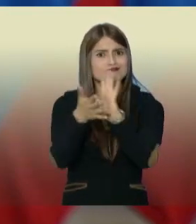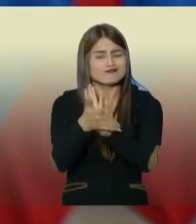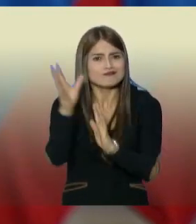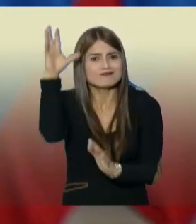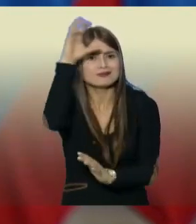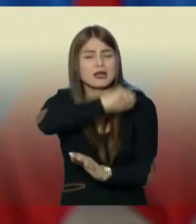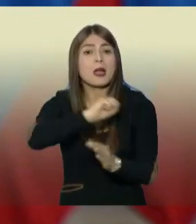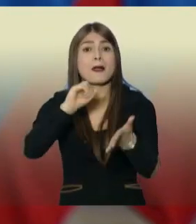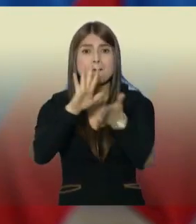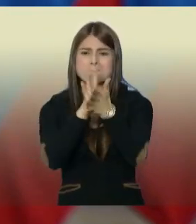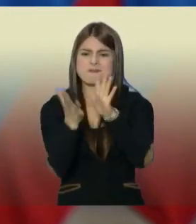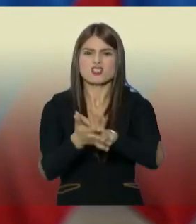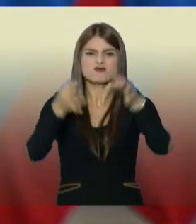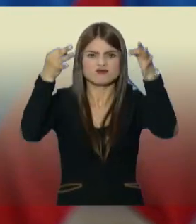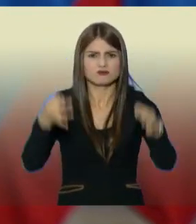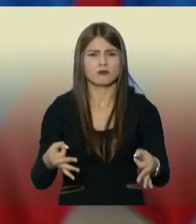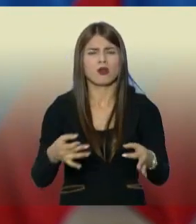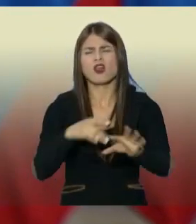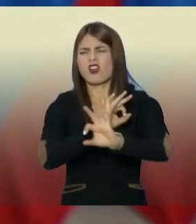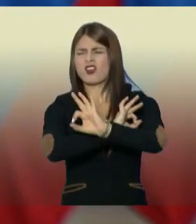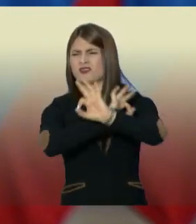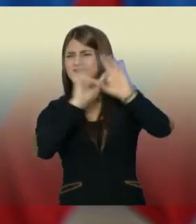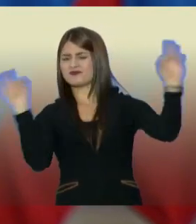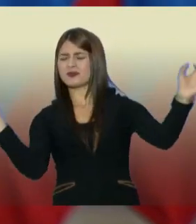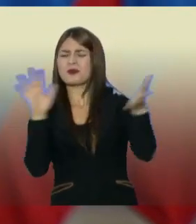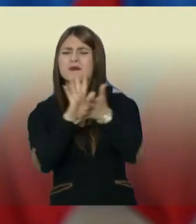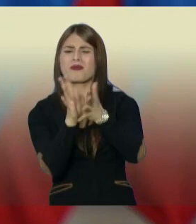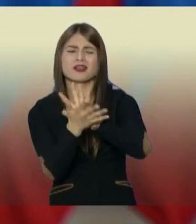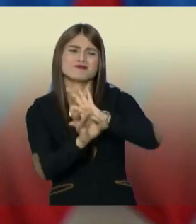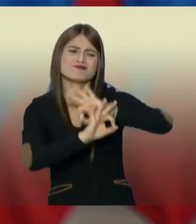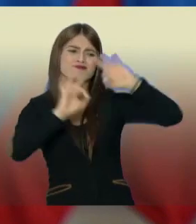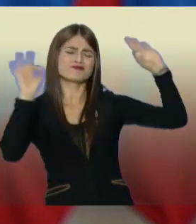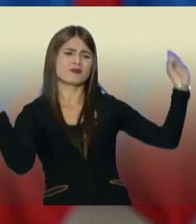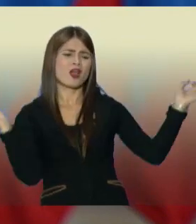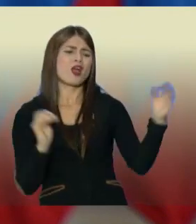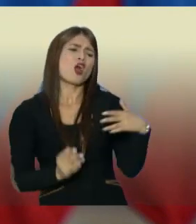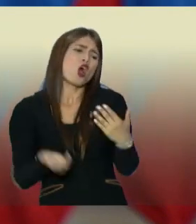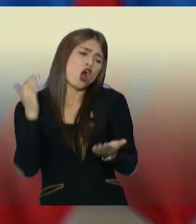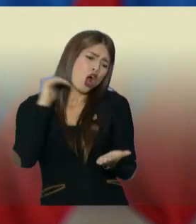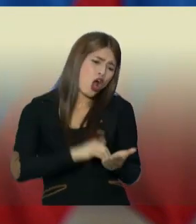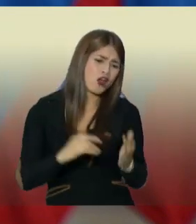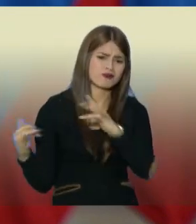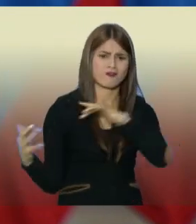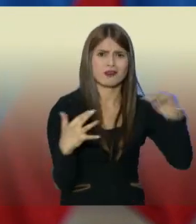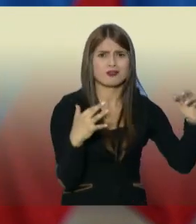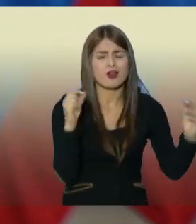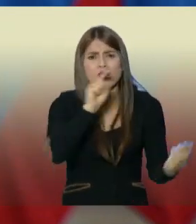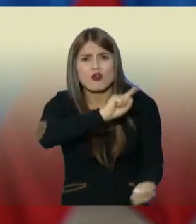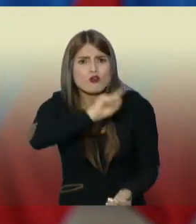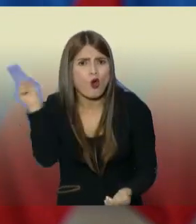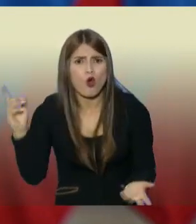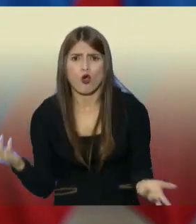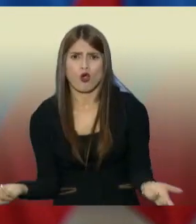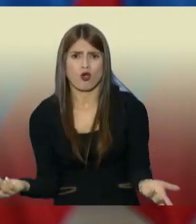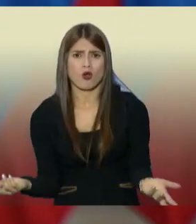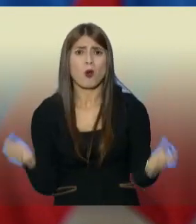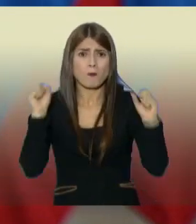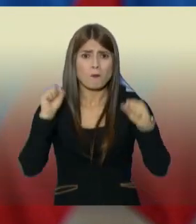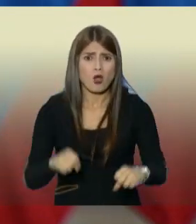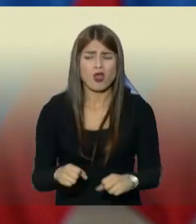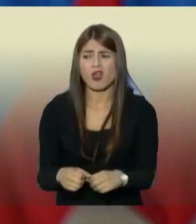es Irreversible no vamos a volver atrás por ningún motivo vamos a volver a las épocas